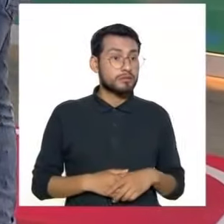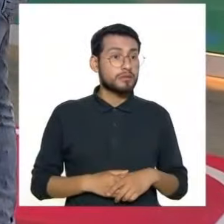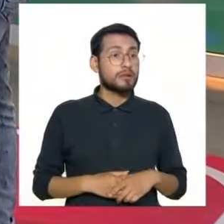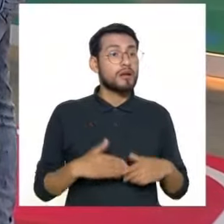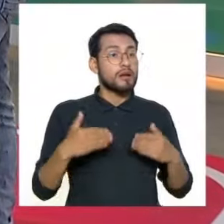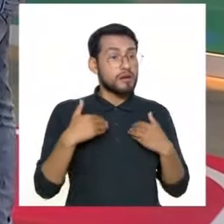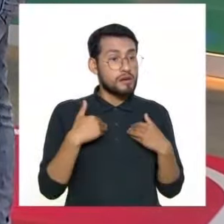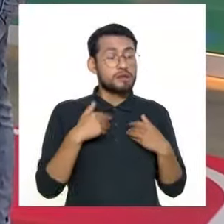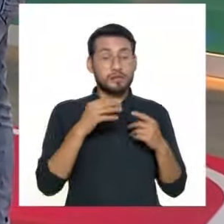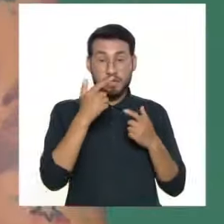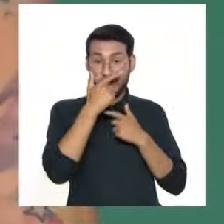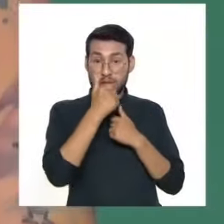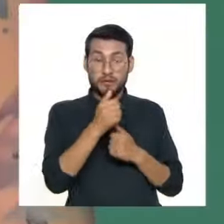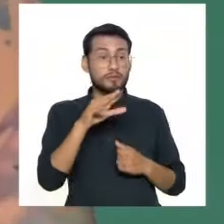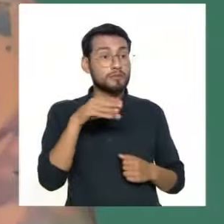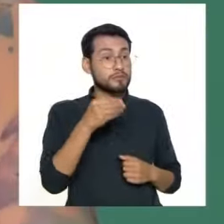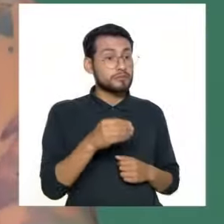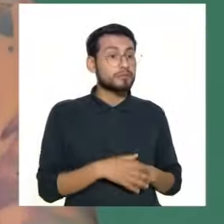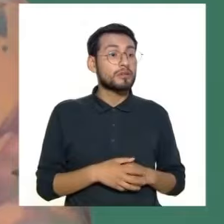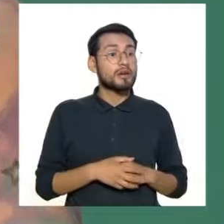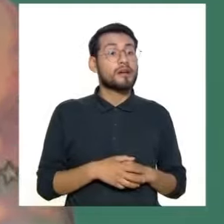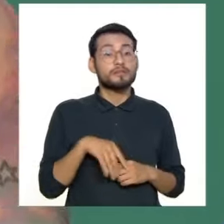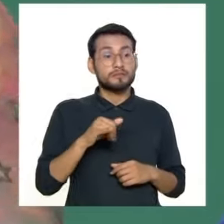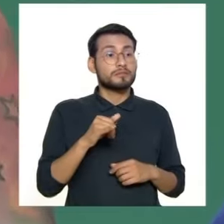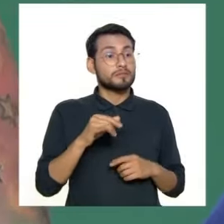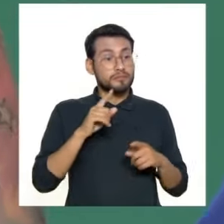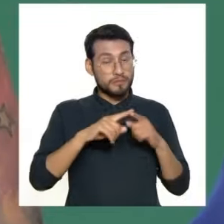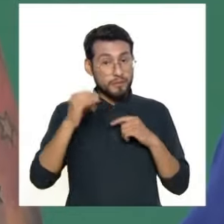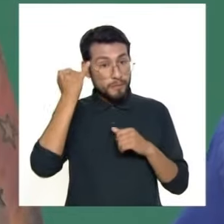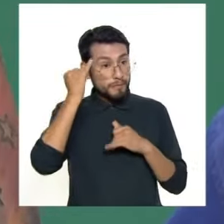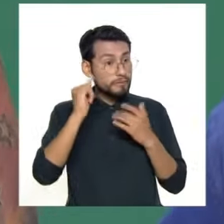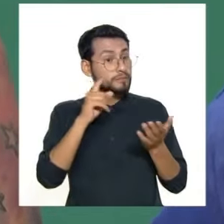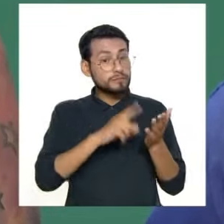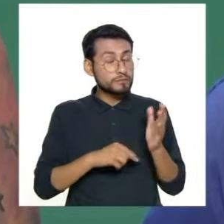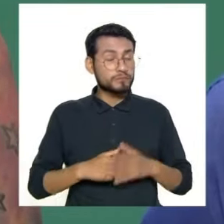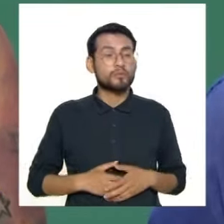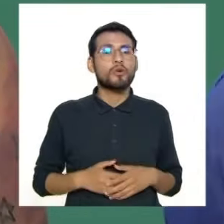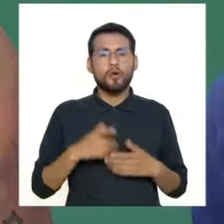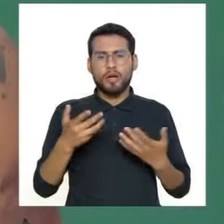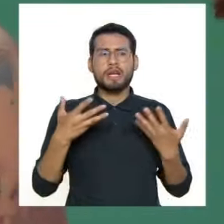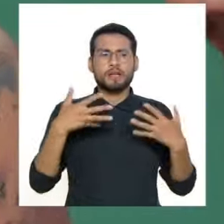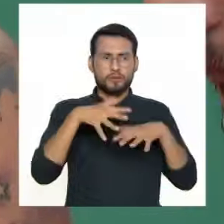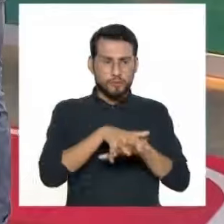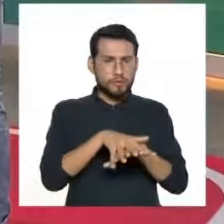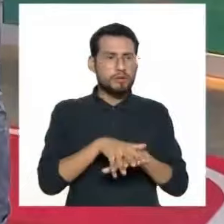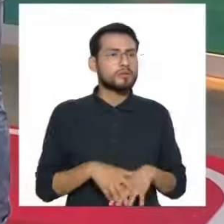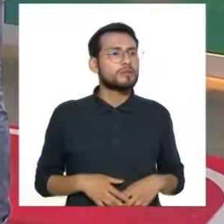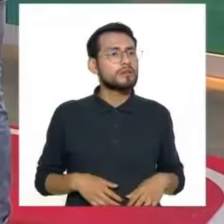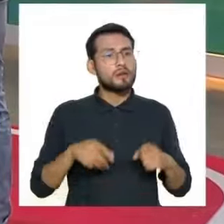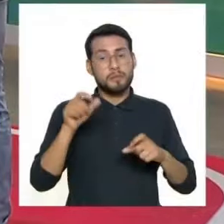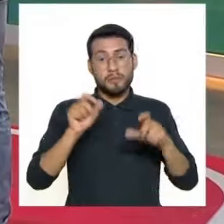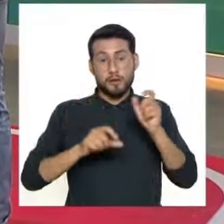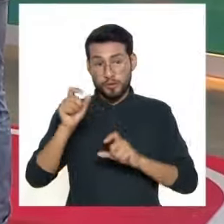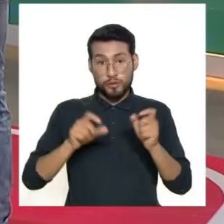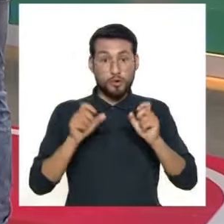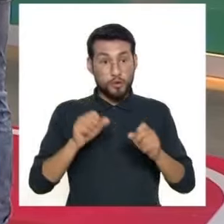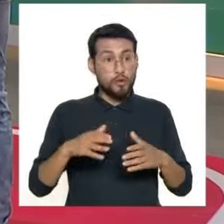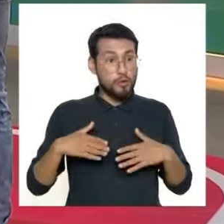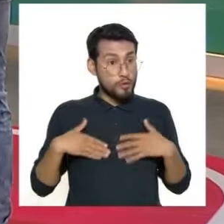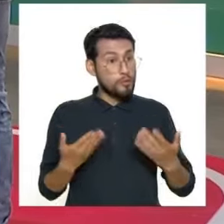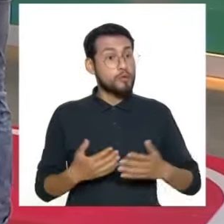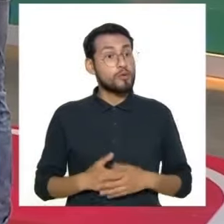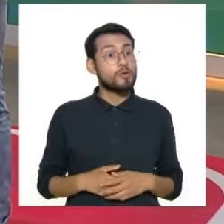tiene una presentación bastante interesante ya que la inovación tambi va en que es un empaque inclusivo que permite que personas invidentes